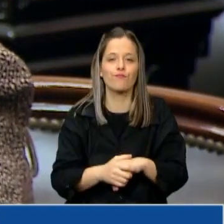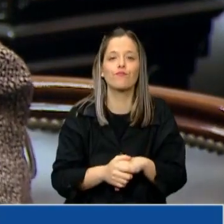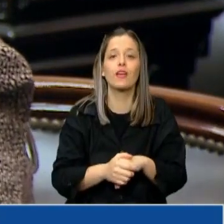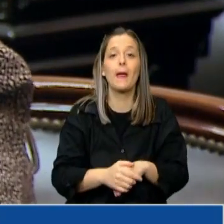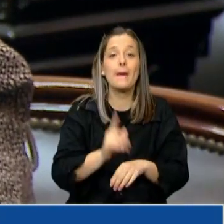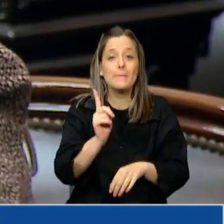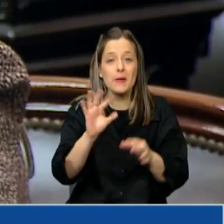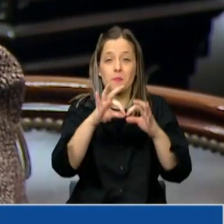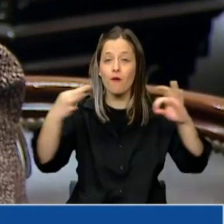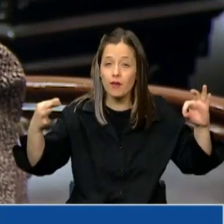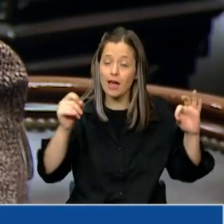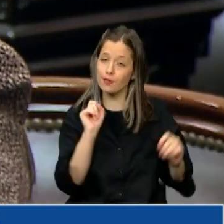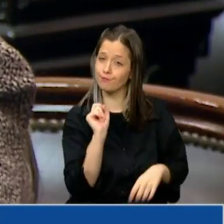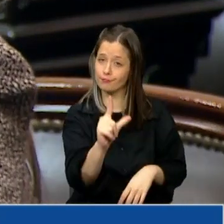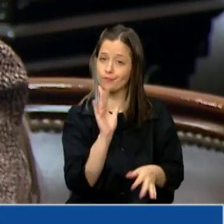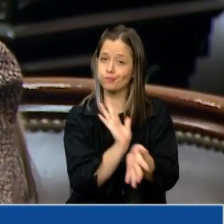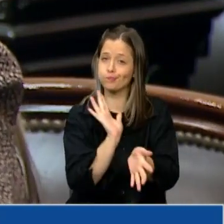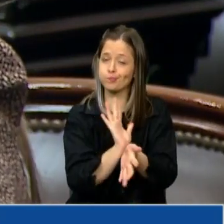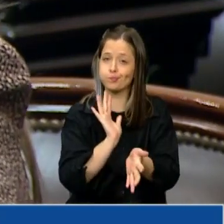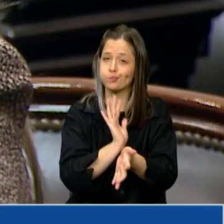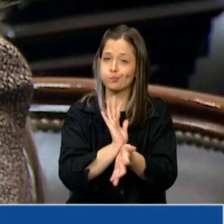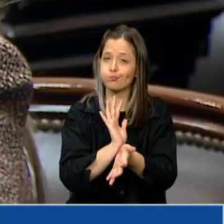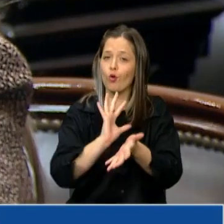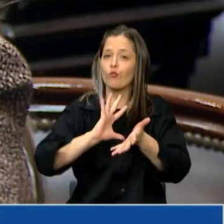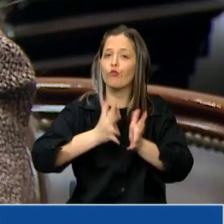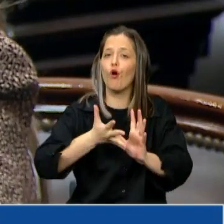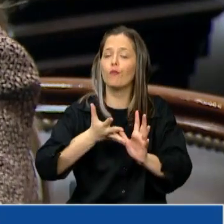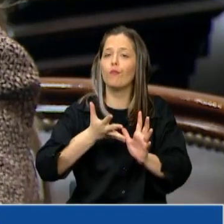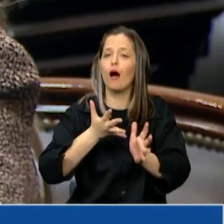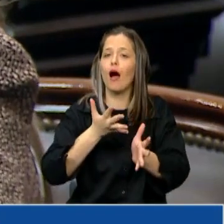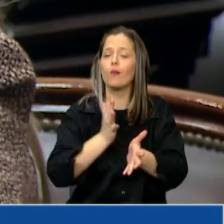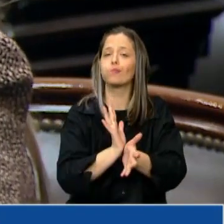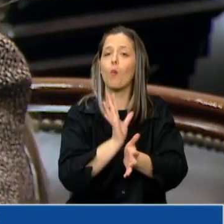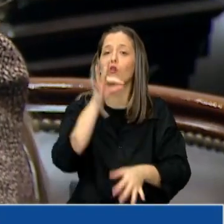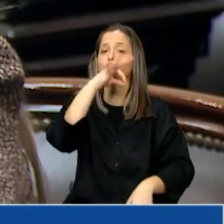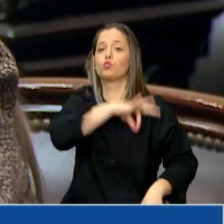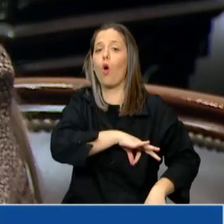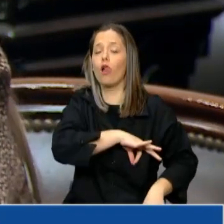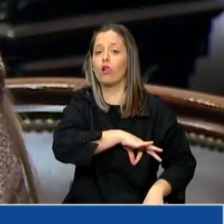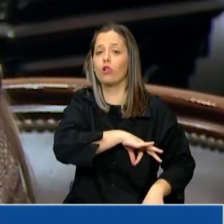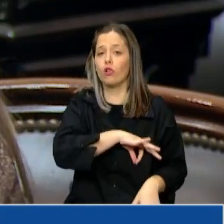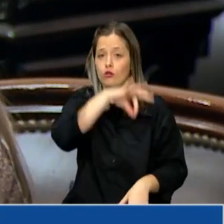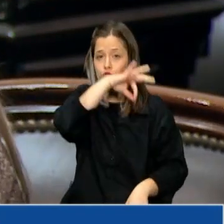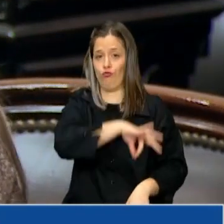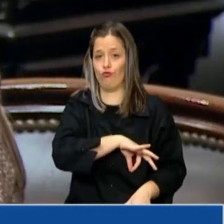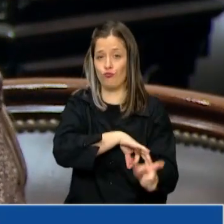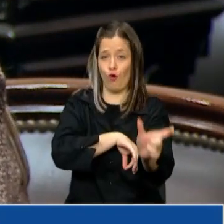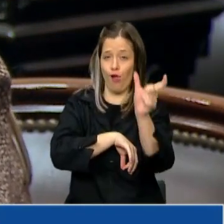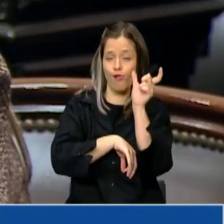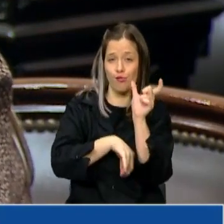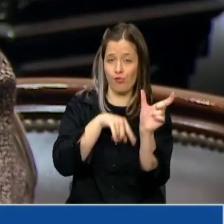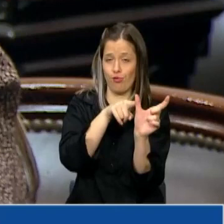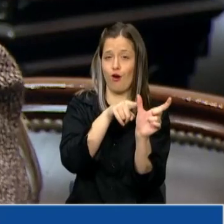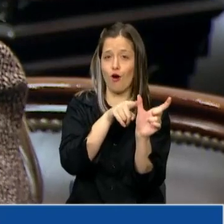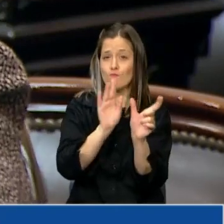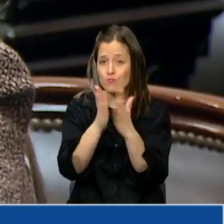Responde y ascribe al modo en que el salario resulta concebido en la